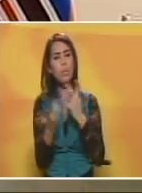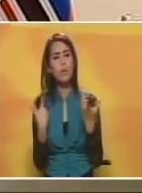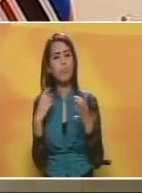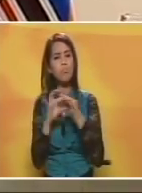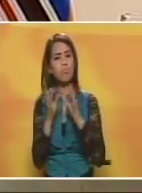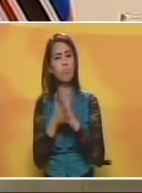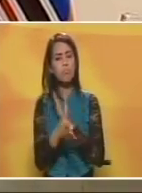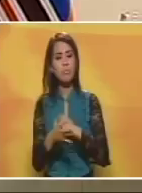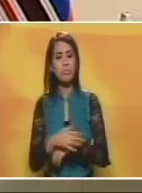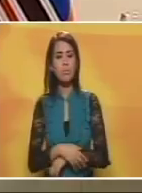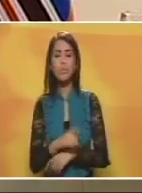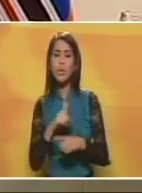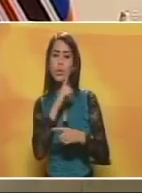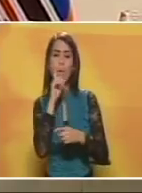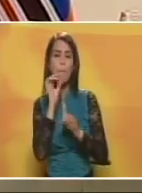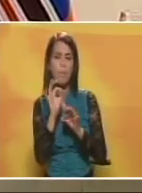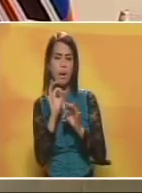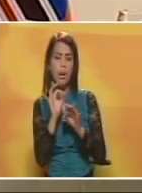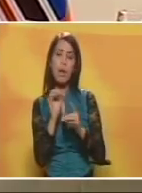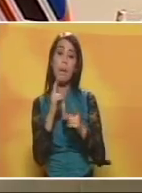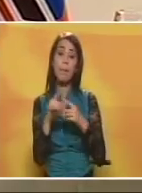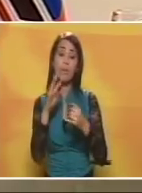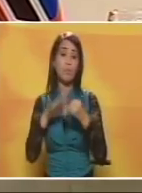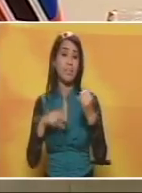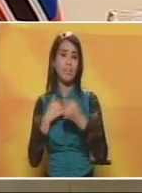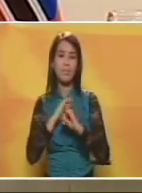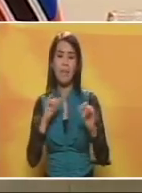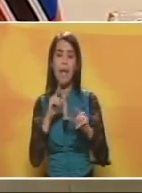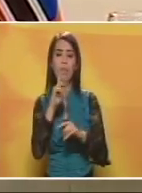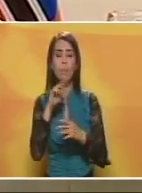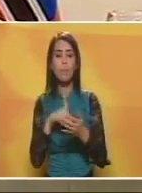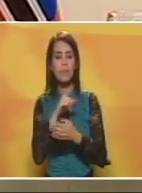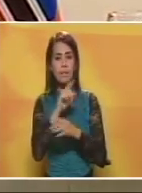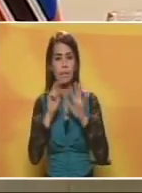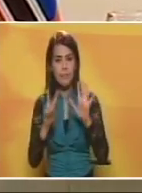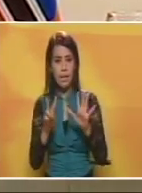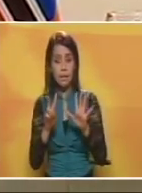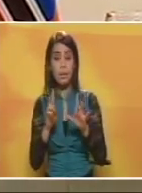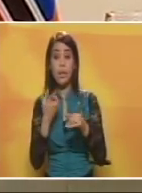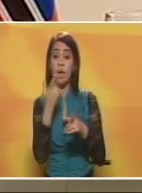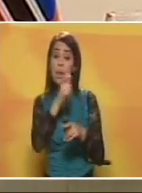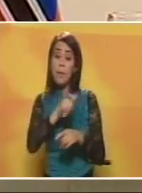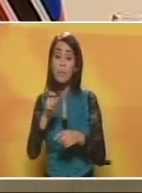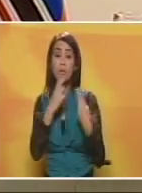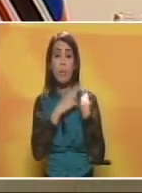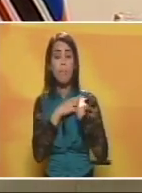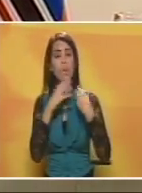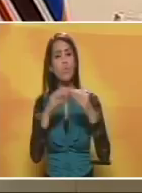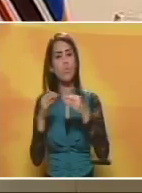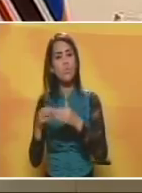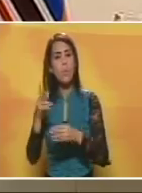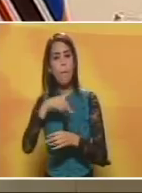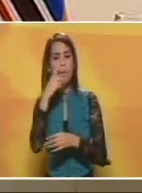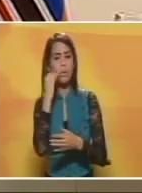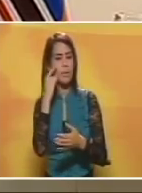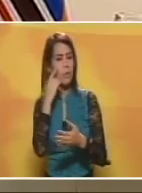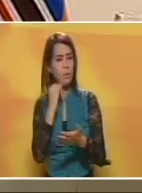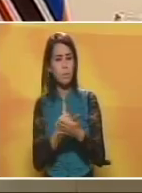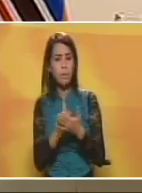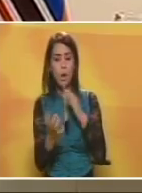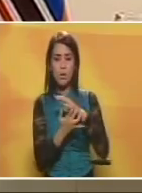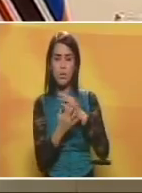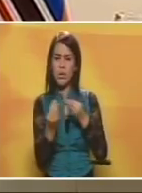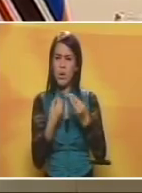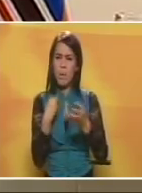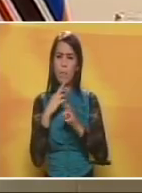a Smartmatic y la licencia del mismo se venció en el año 2017. Aun cuando los miembros de los partidos políticos certificaron el software,